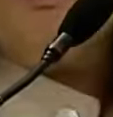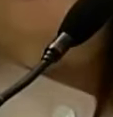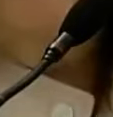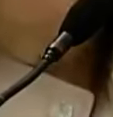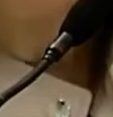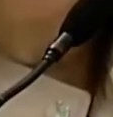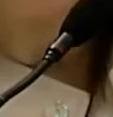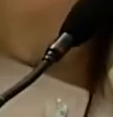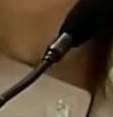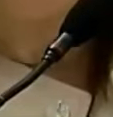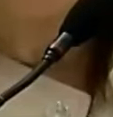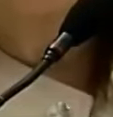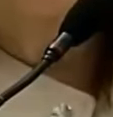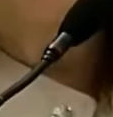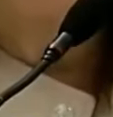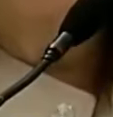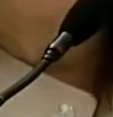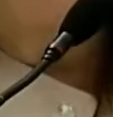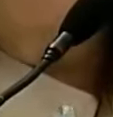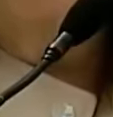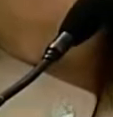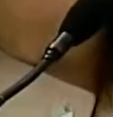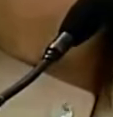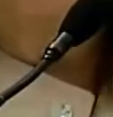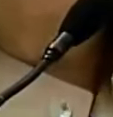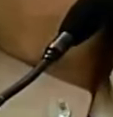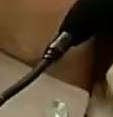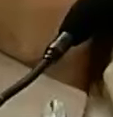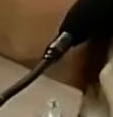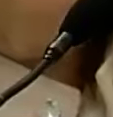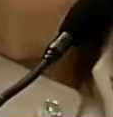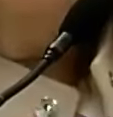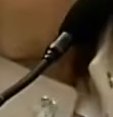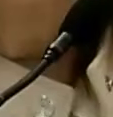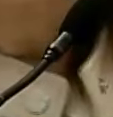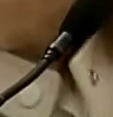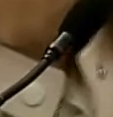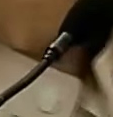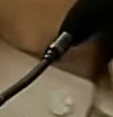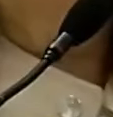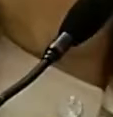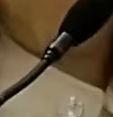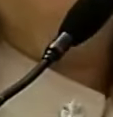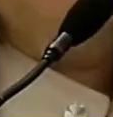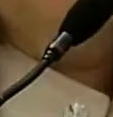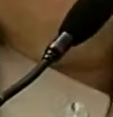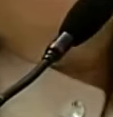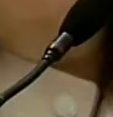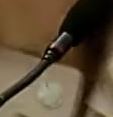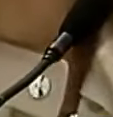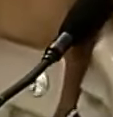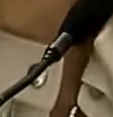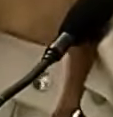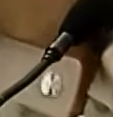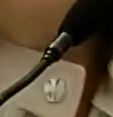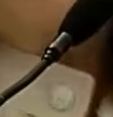estructuras contables, con lavado de dinero a través de mecanismos que pueden ser los mecanismos más fáciles